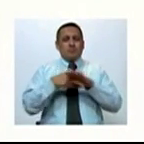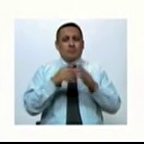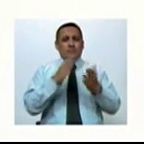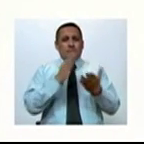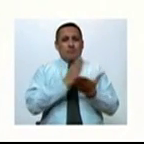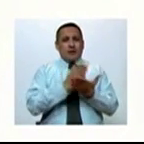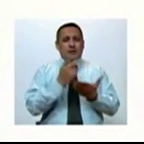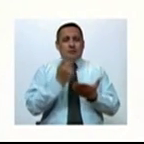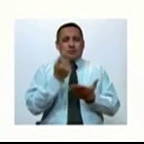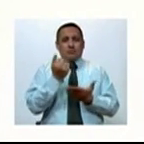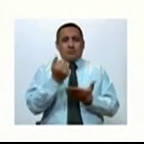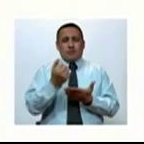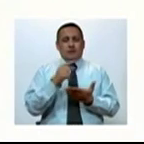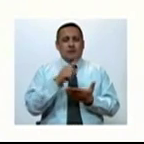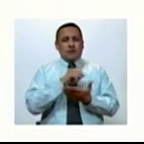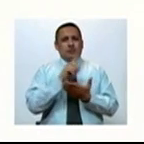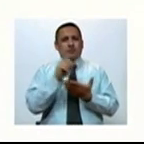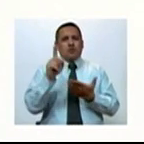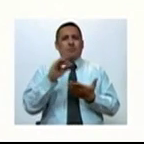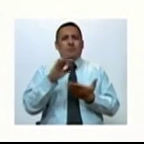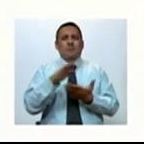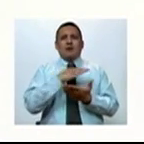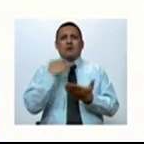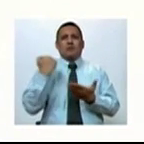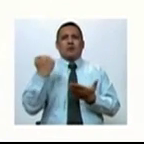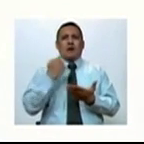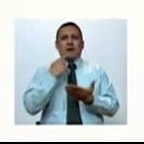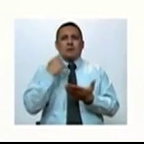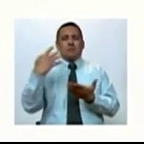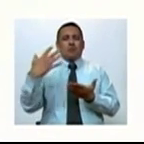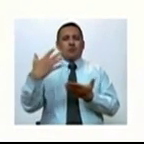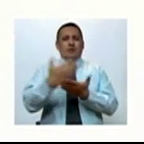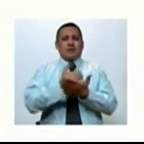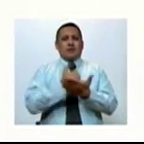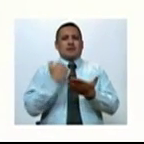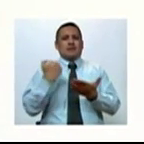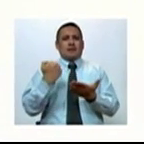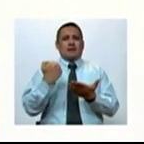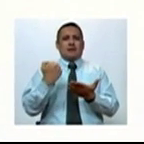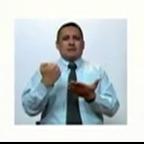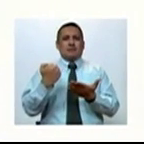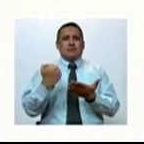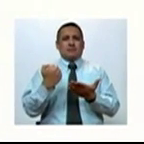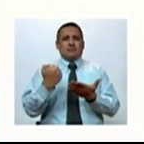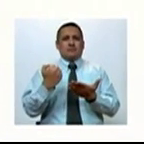porción de ingresos no sea afectada por un embargo.